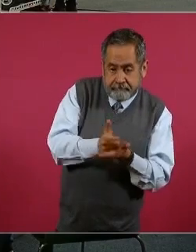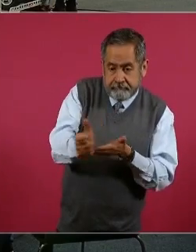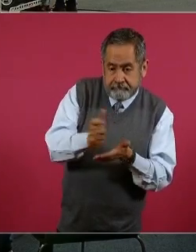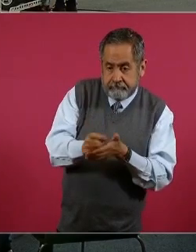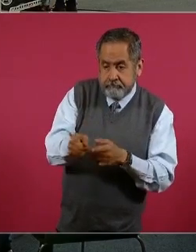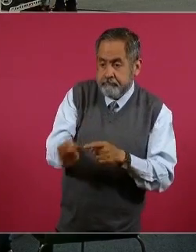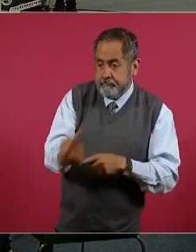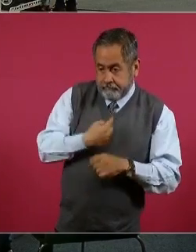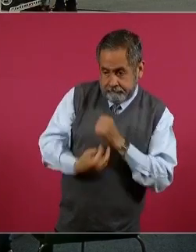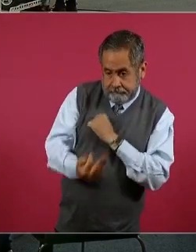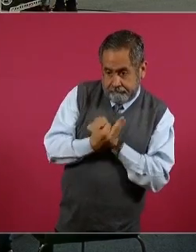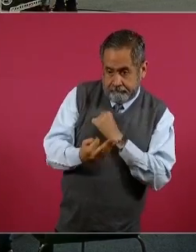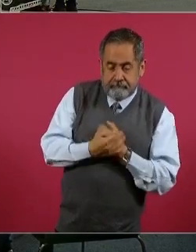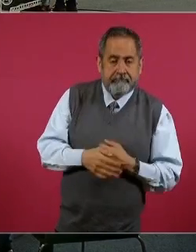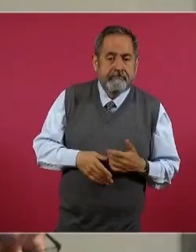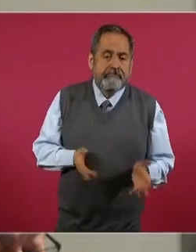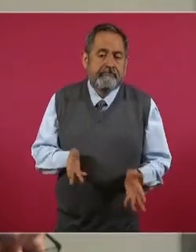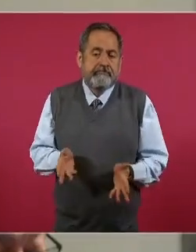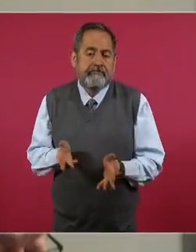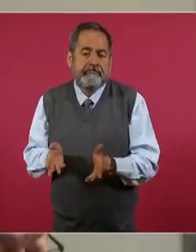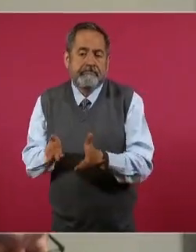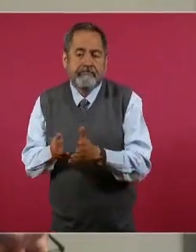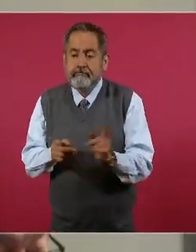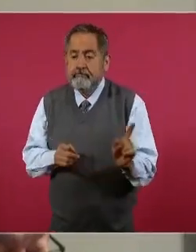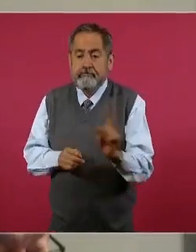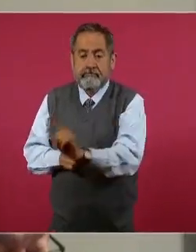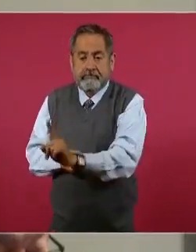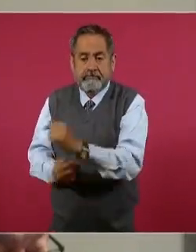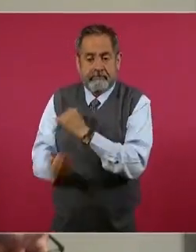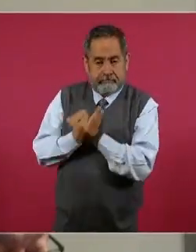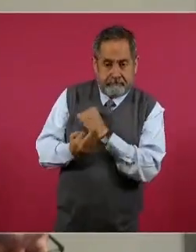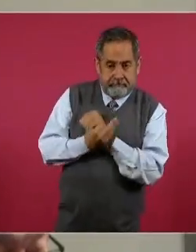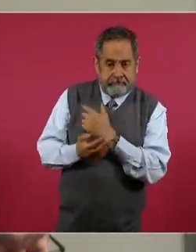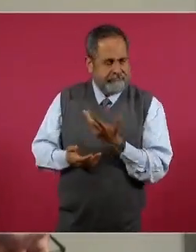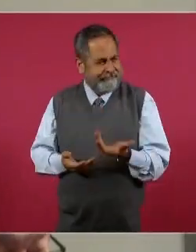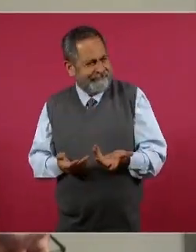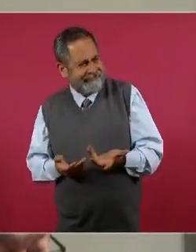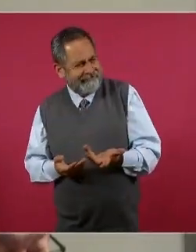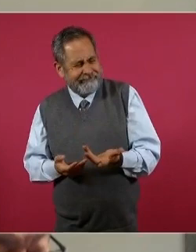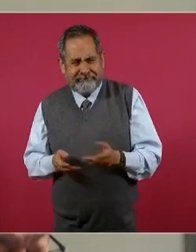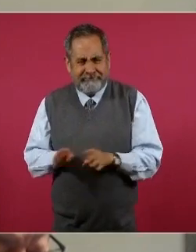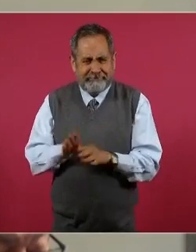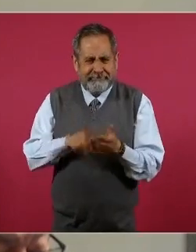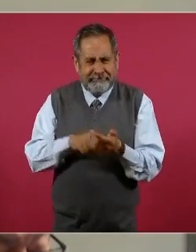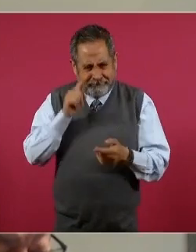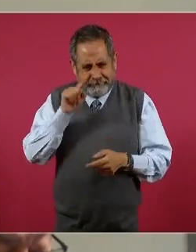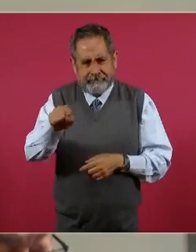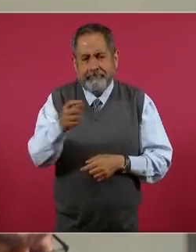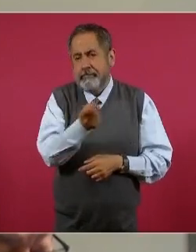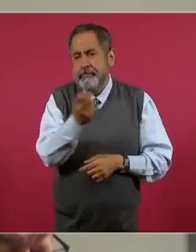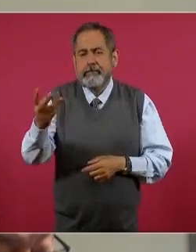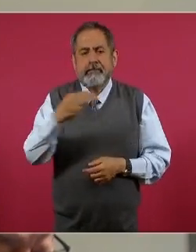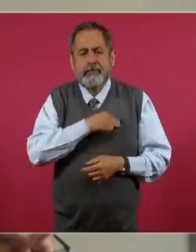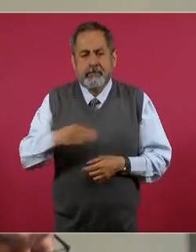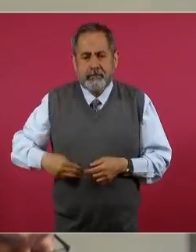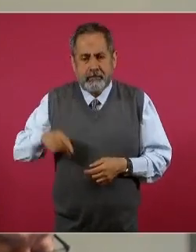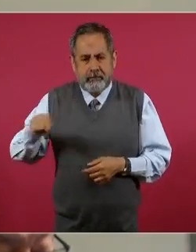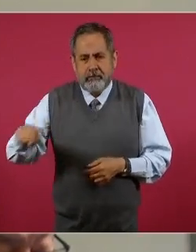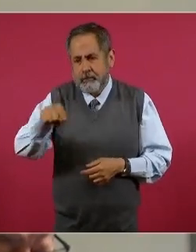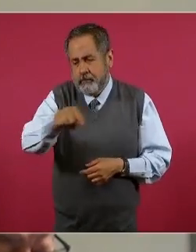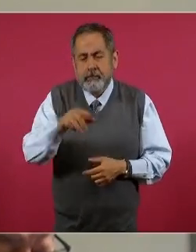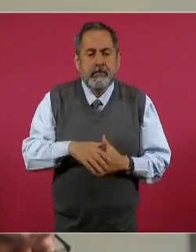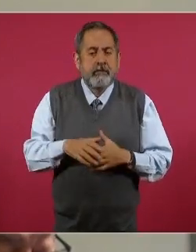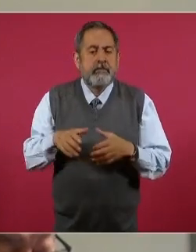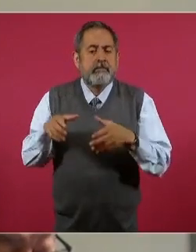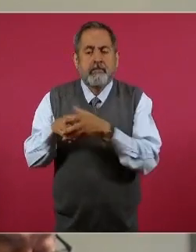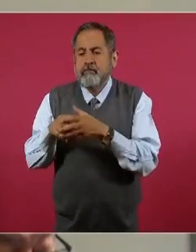para que lleguen al poder público. Se está dando ya en los municipios por usos y costumbres,